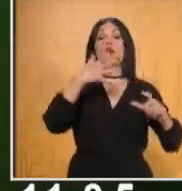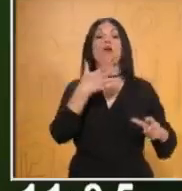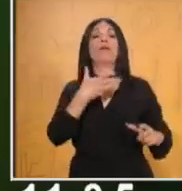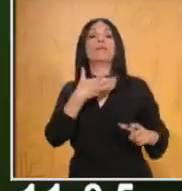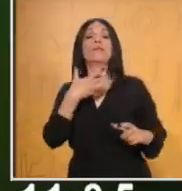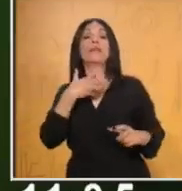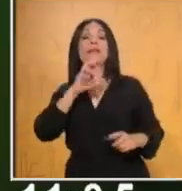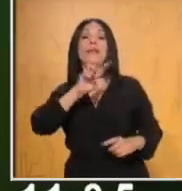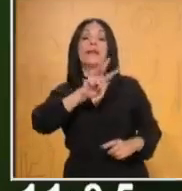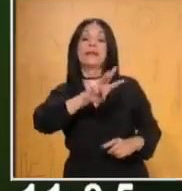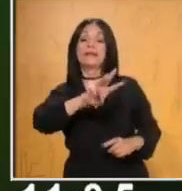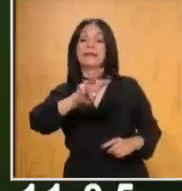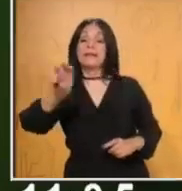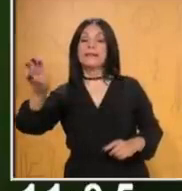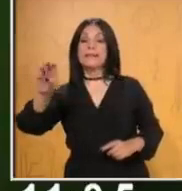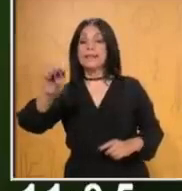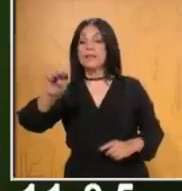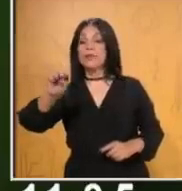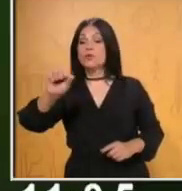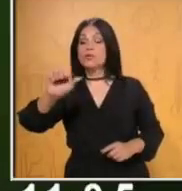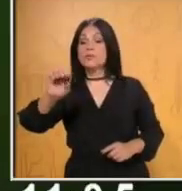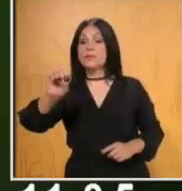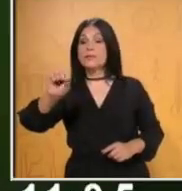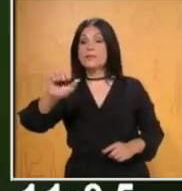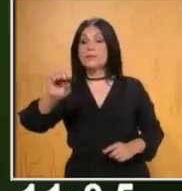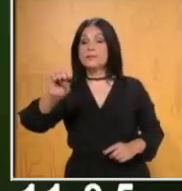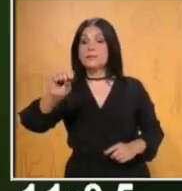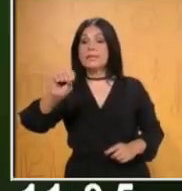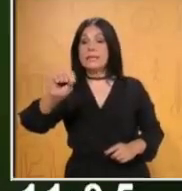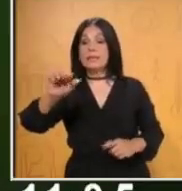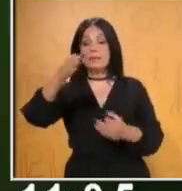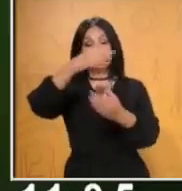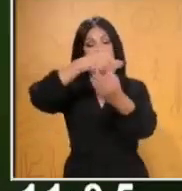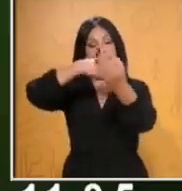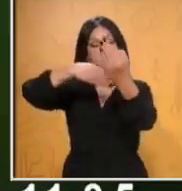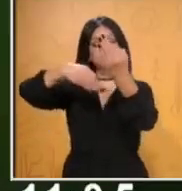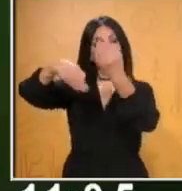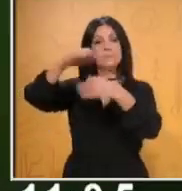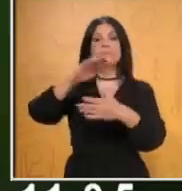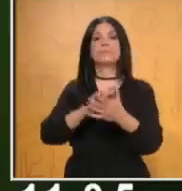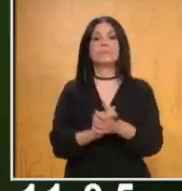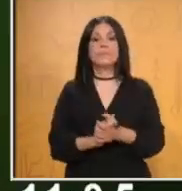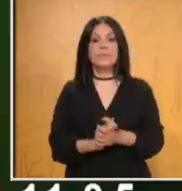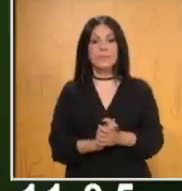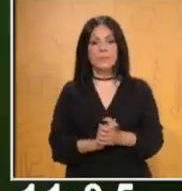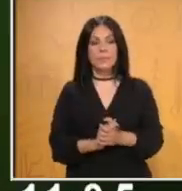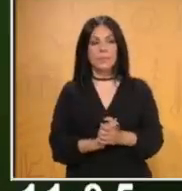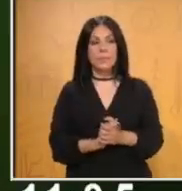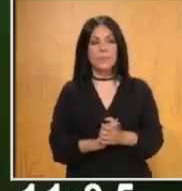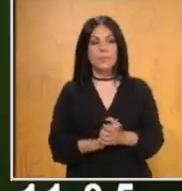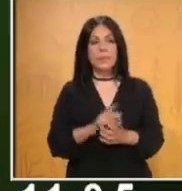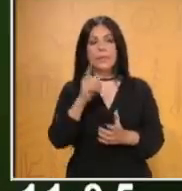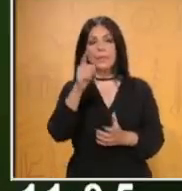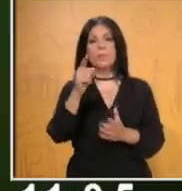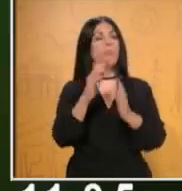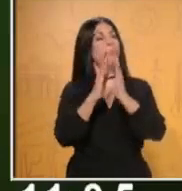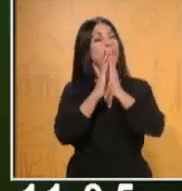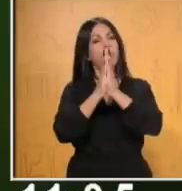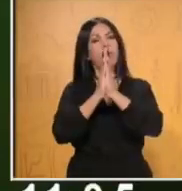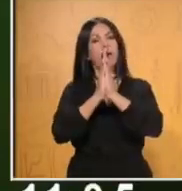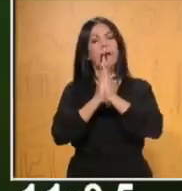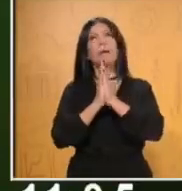esos son los que vamos a dividir dependiendo la fracción que vayamos a mencionar. Si doblamos el